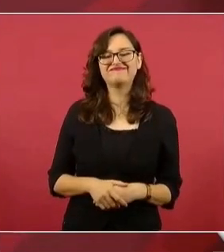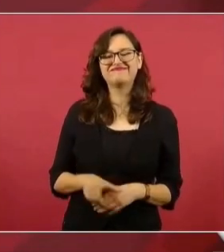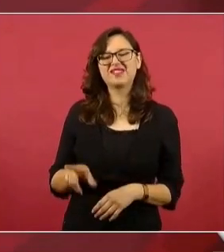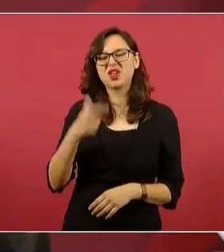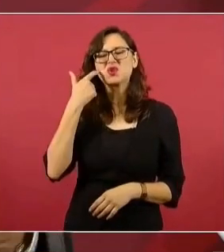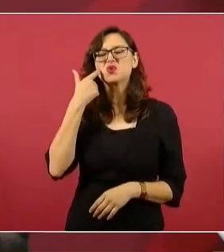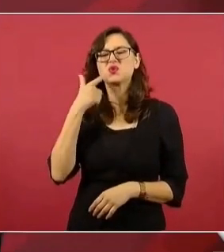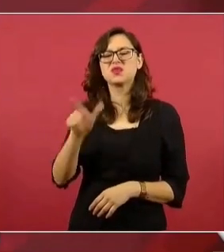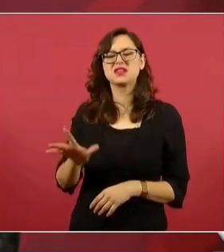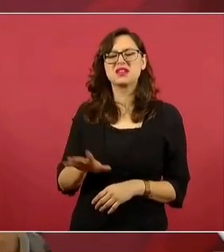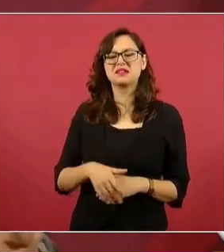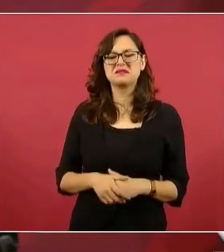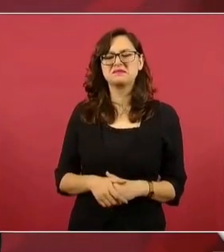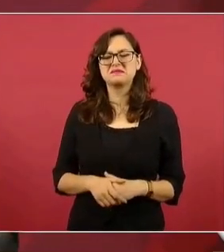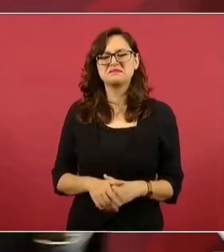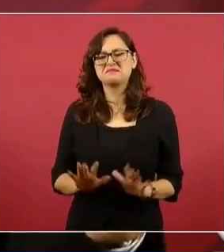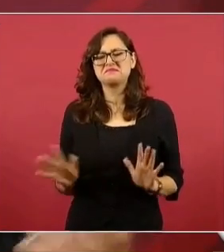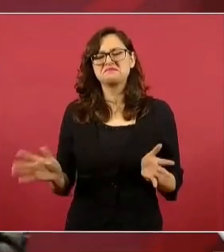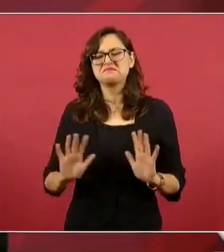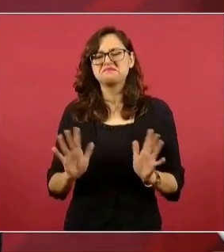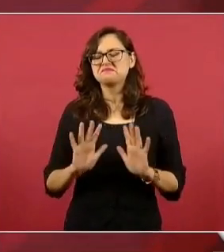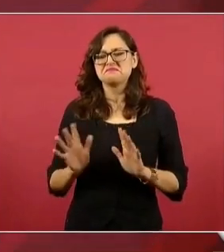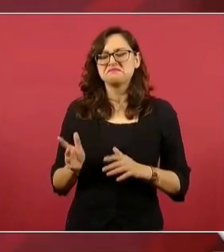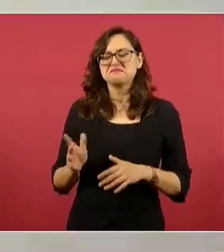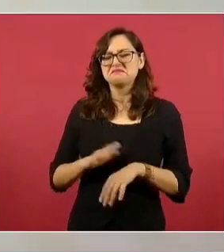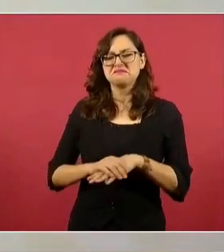Al contrario, se distanciaron